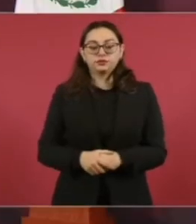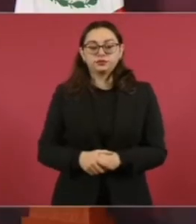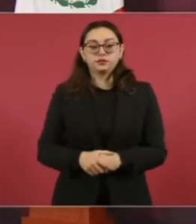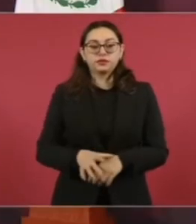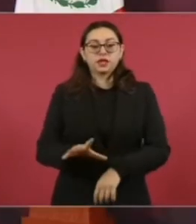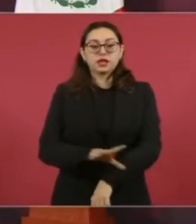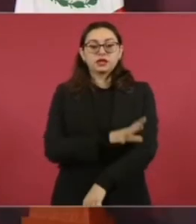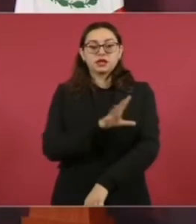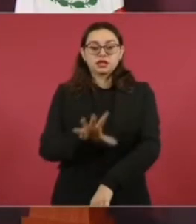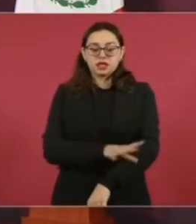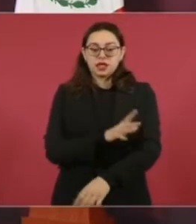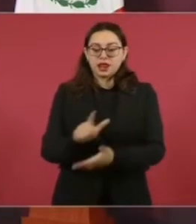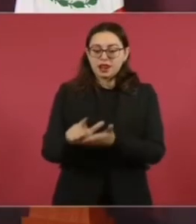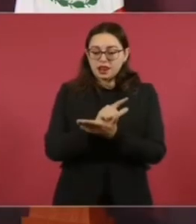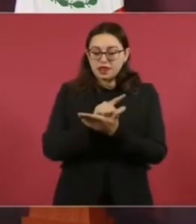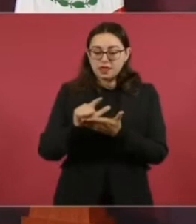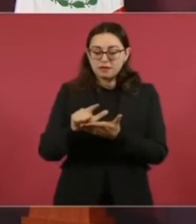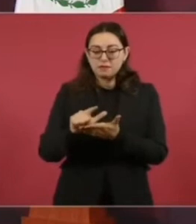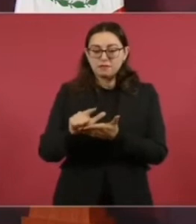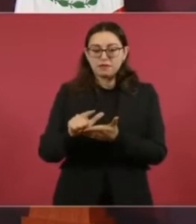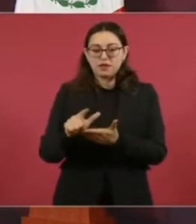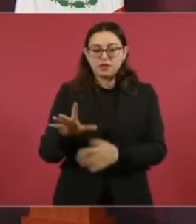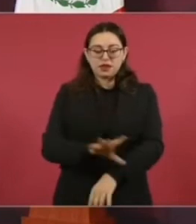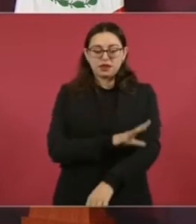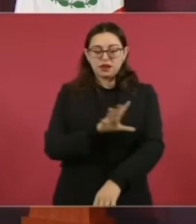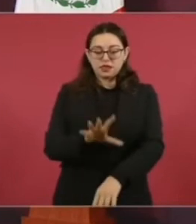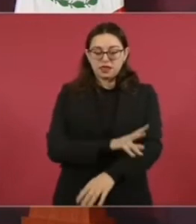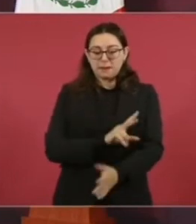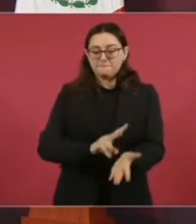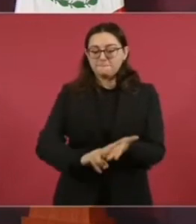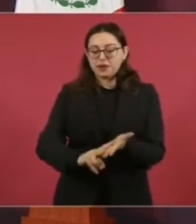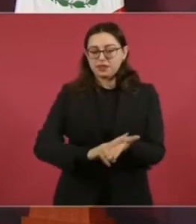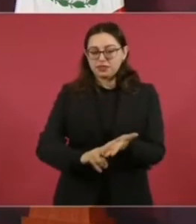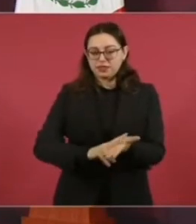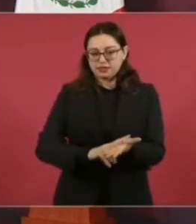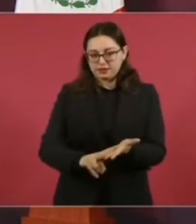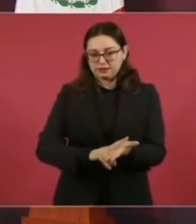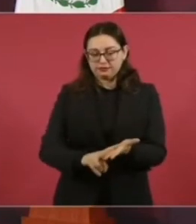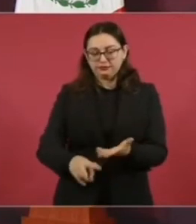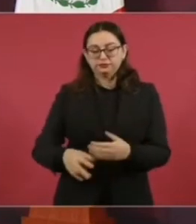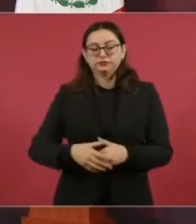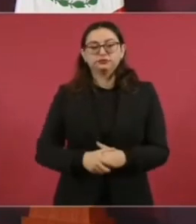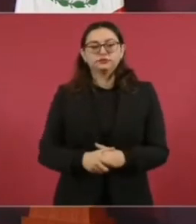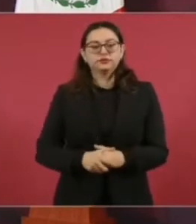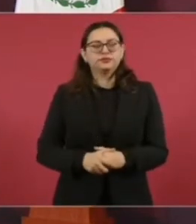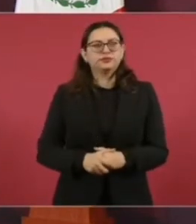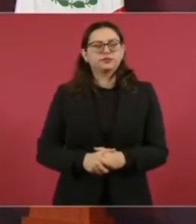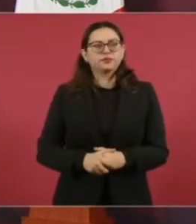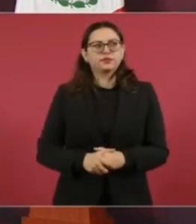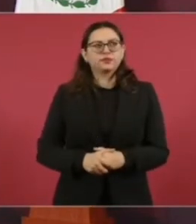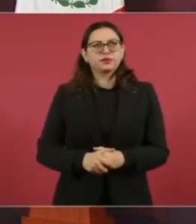energías verdes, hidrógeno verde. Es un fondo